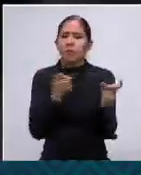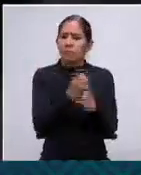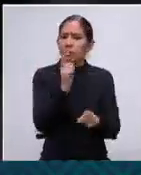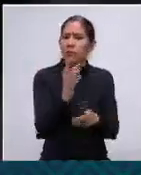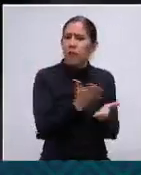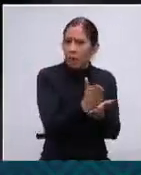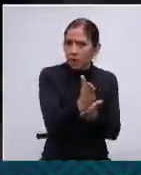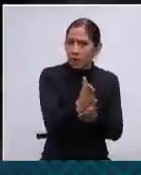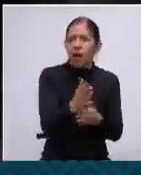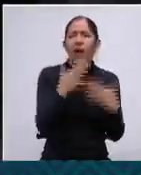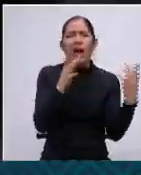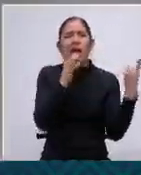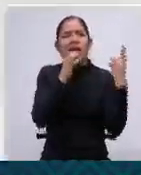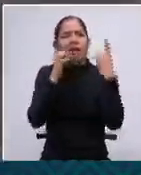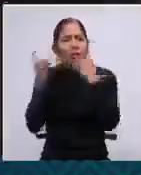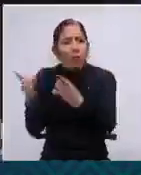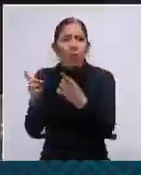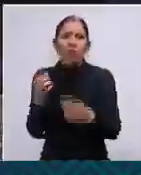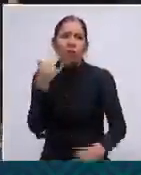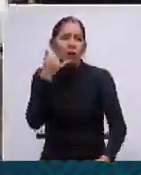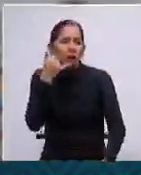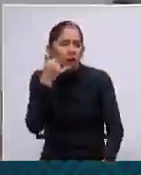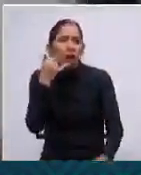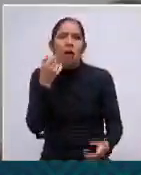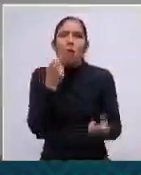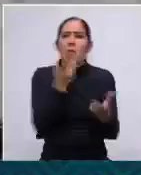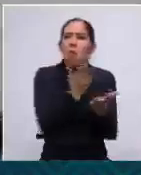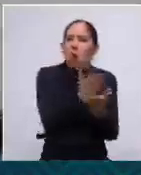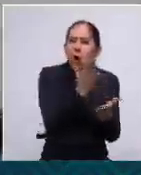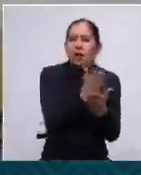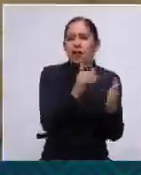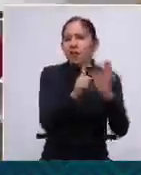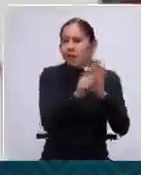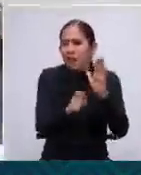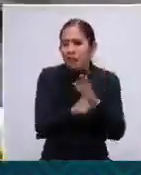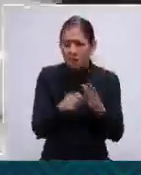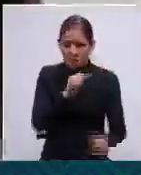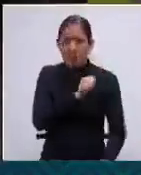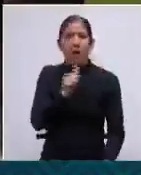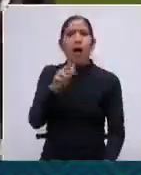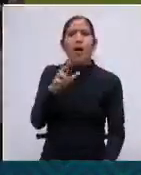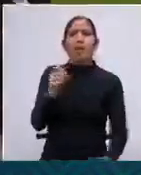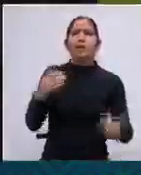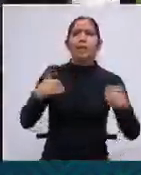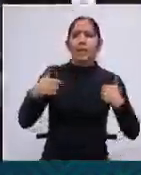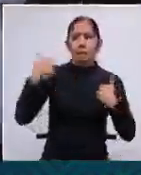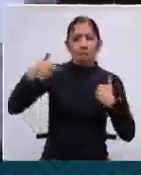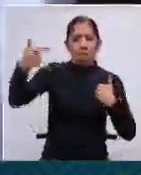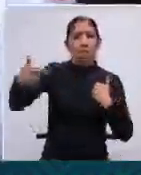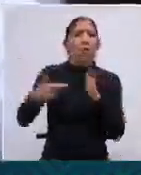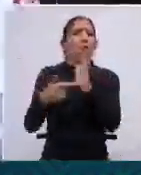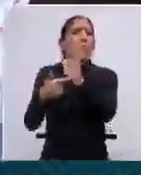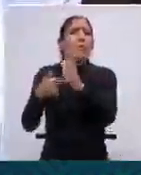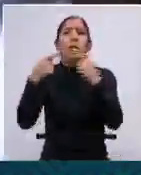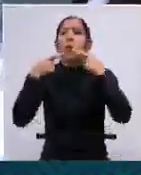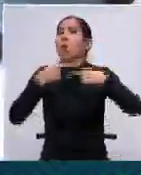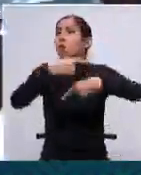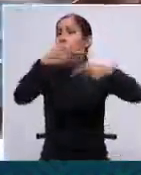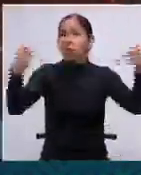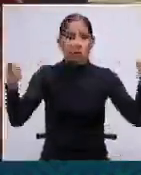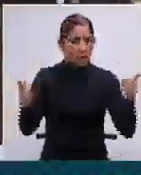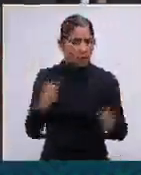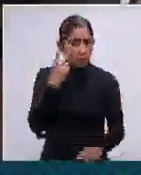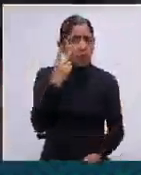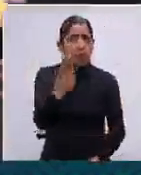Existen denuncias y audios de acoso sexual que vinculan al alcalde Iván Arias, que serán presentados en los próximos días y que serán de conocimiento público.